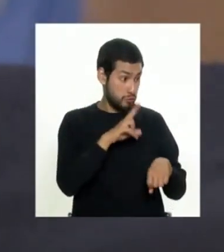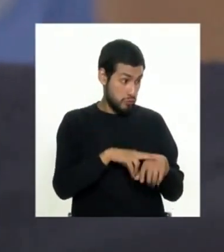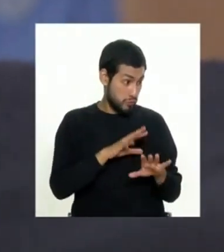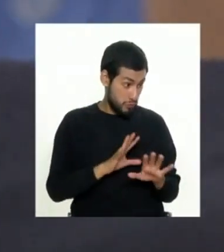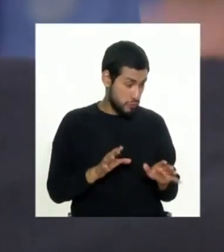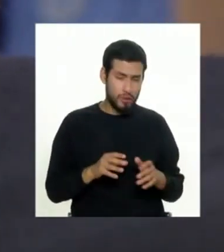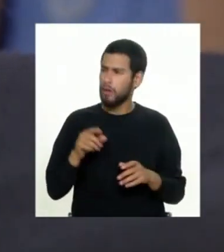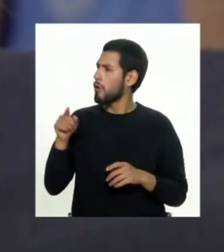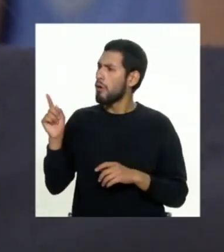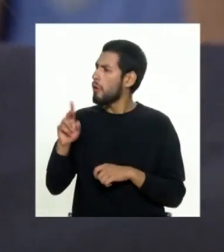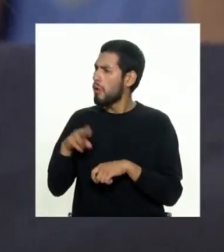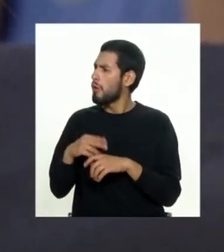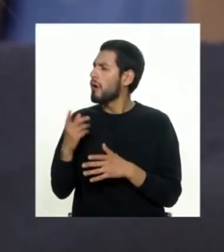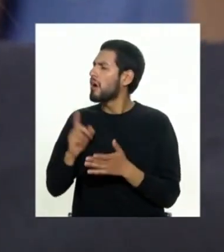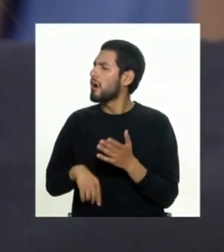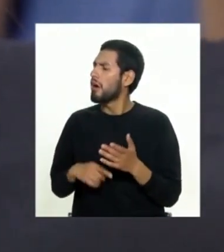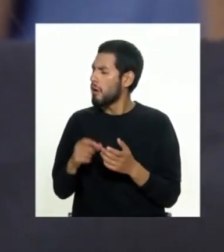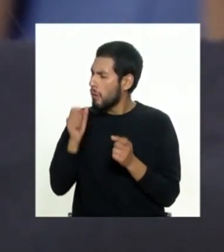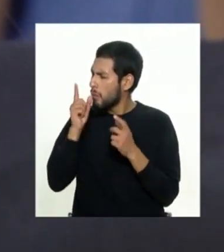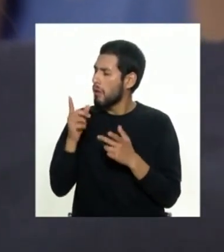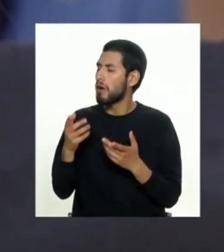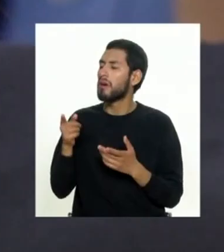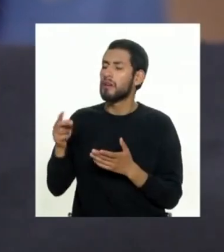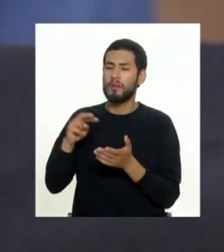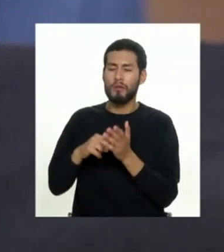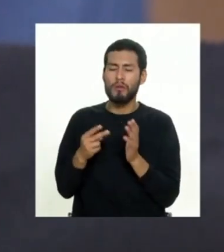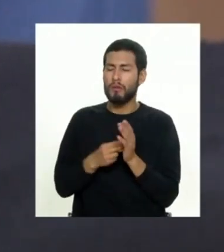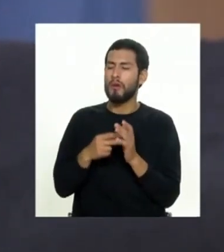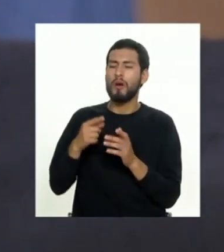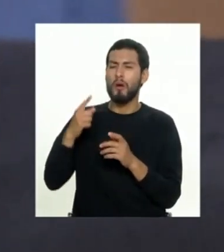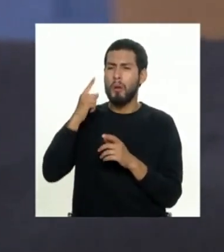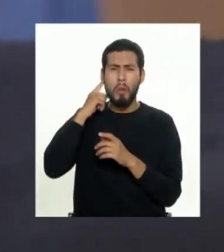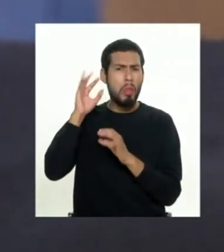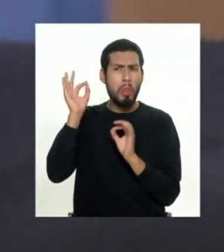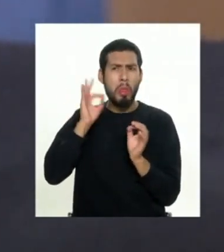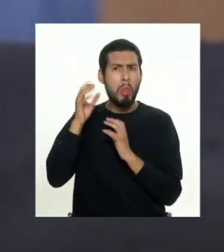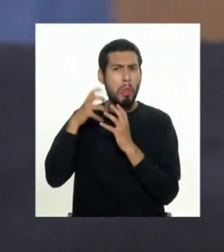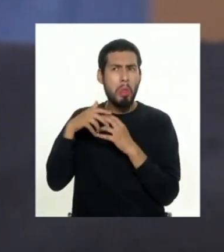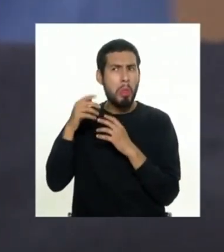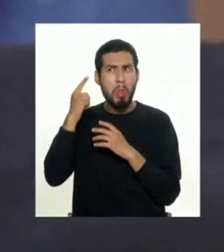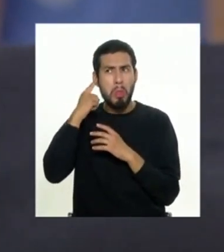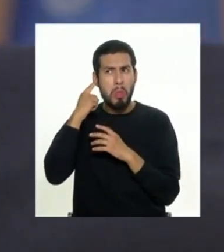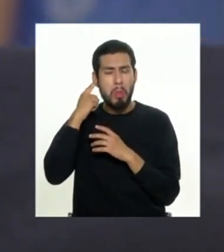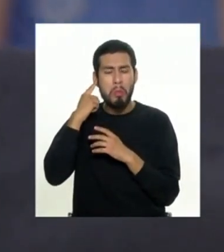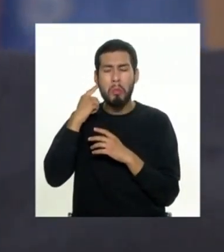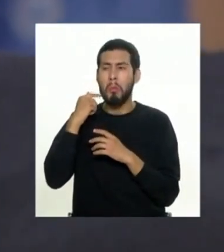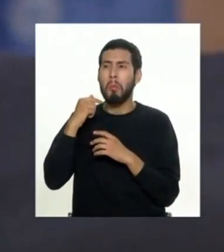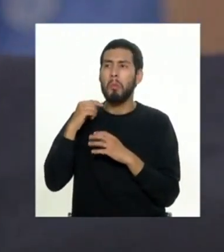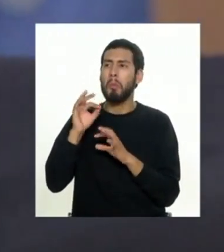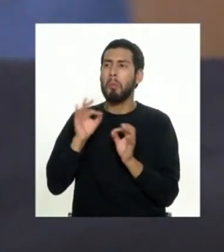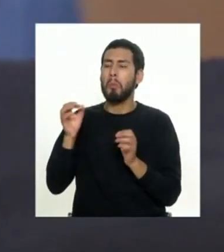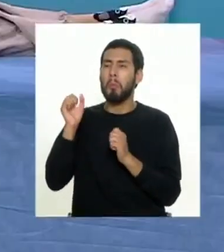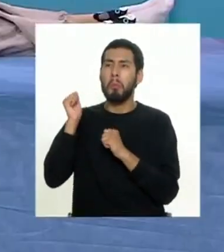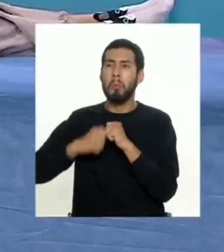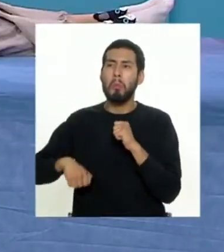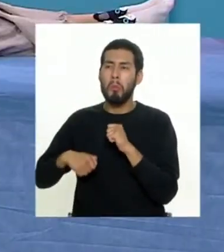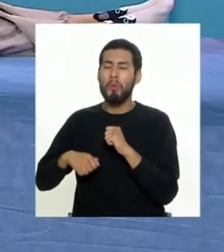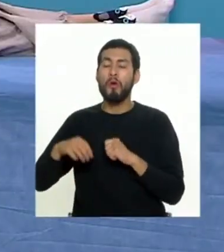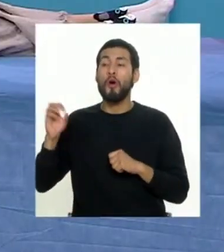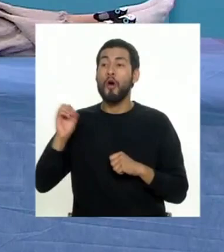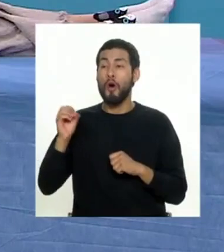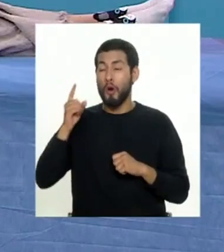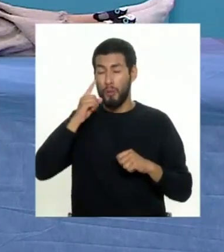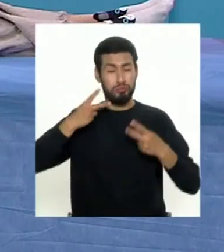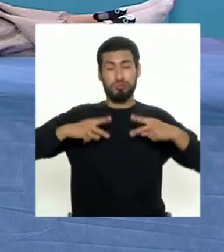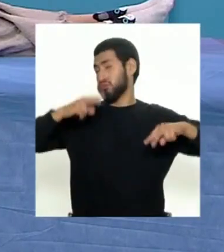anormal? Es que no haya. O que haya mucho, que haya en exceso. Ah, o sea, la ausencia de respuesta o la